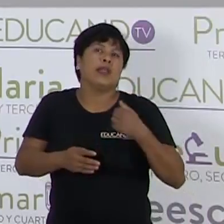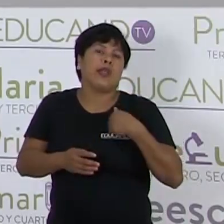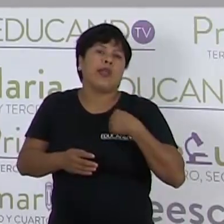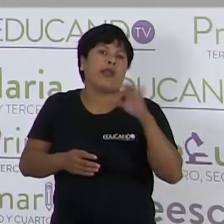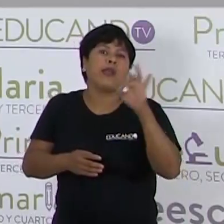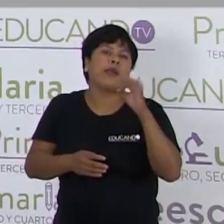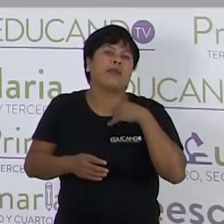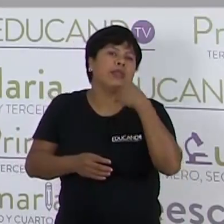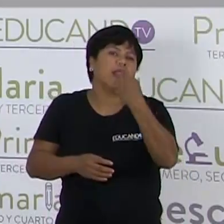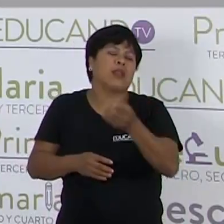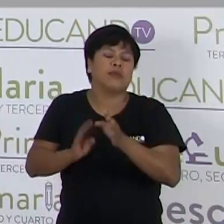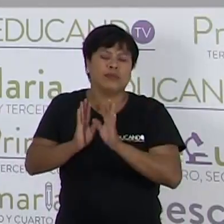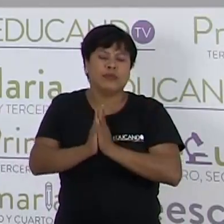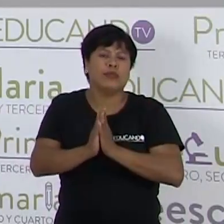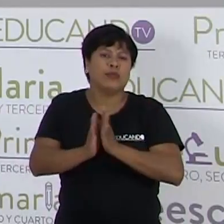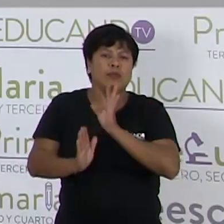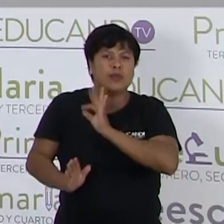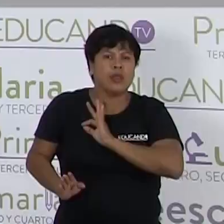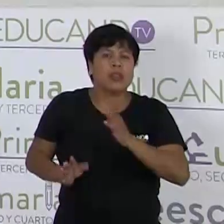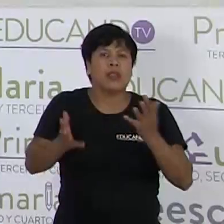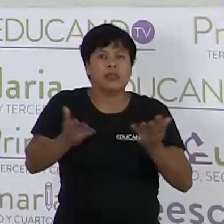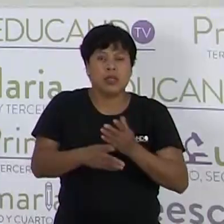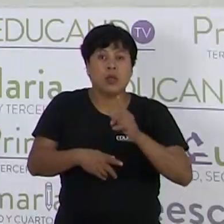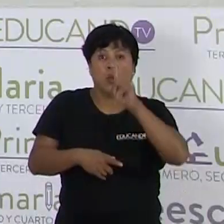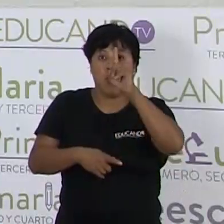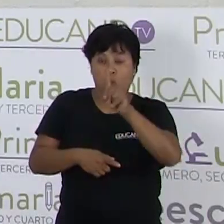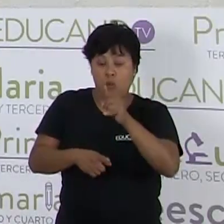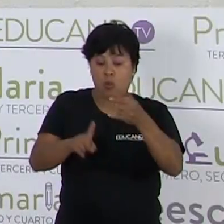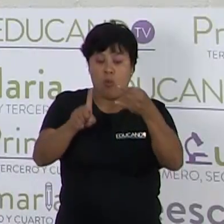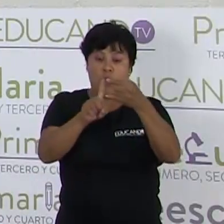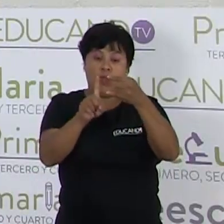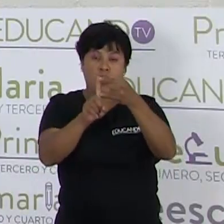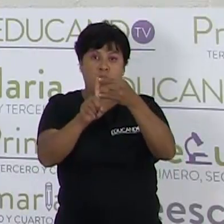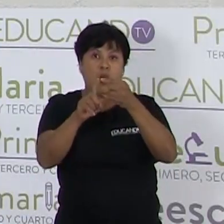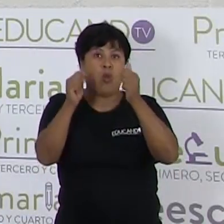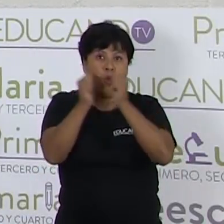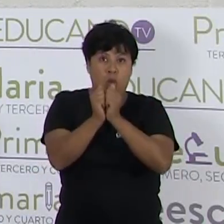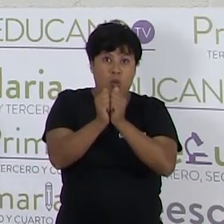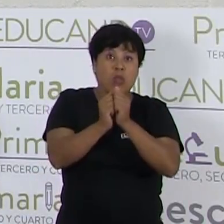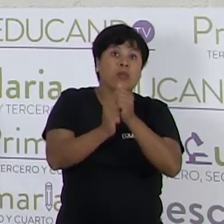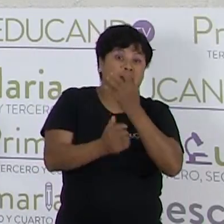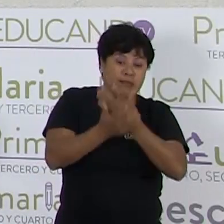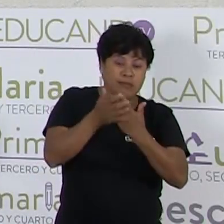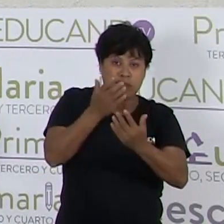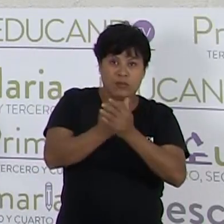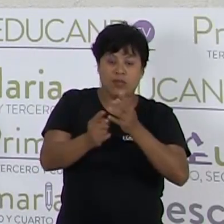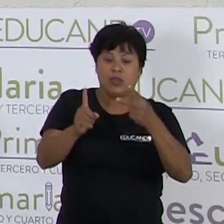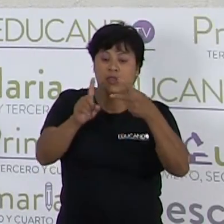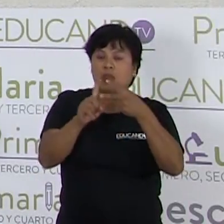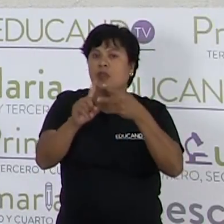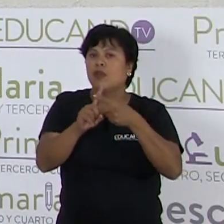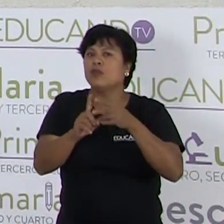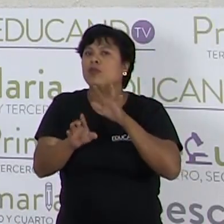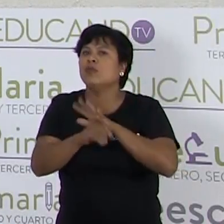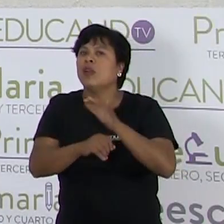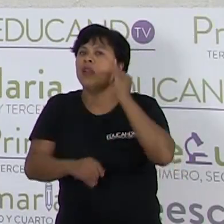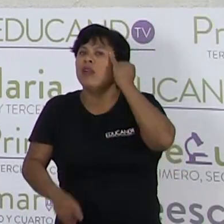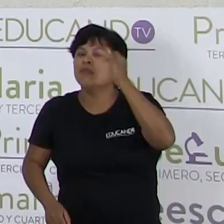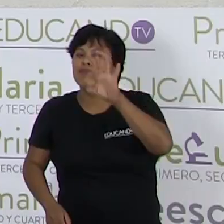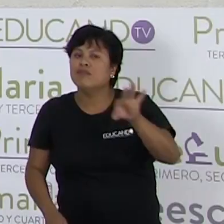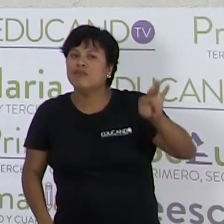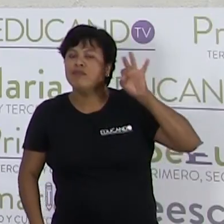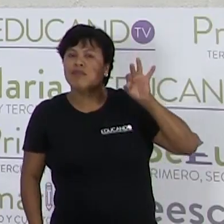te pidiera a ti que tú me formaras un cuadrilátero con triángulos, ¿cuál se te ocurriría? ¿Los